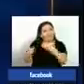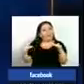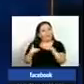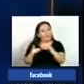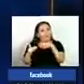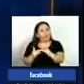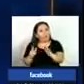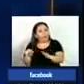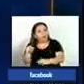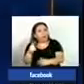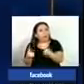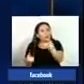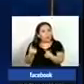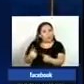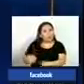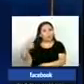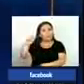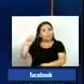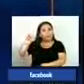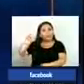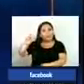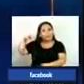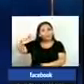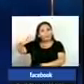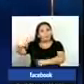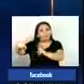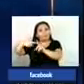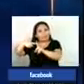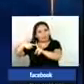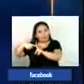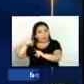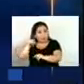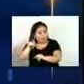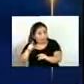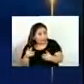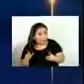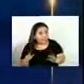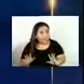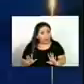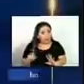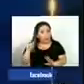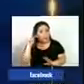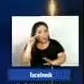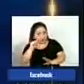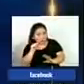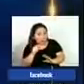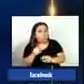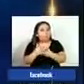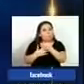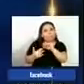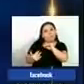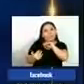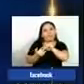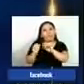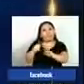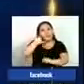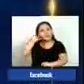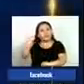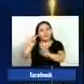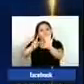convalesciente con el tipo de sangre ORH positivo. Si usted tiene este tipo puede contactarse al